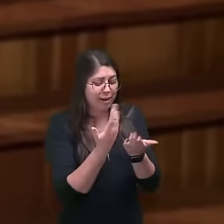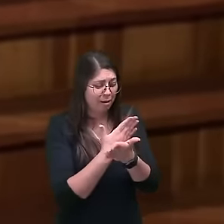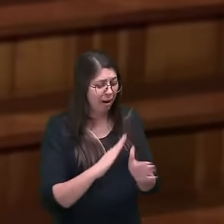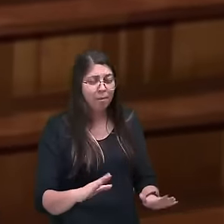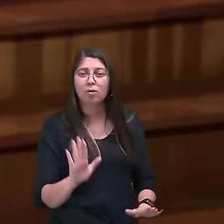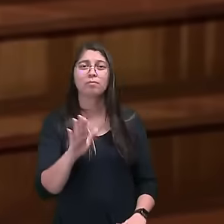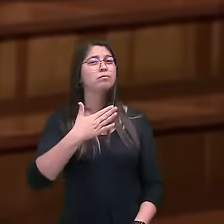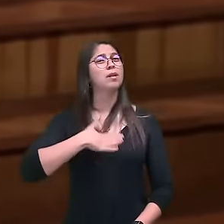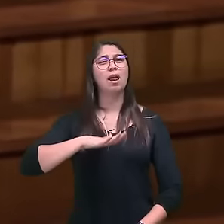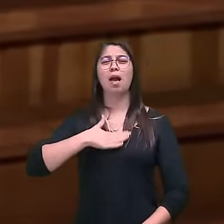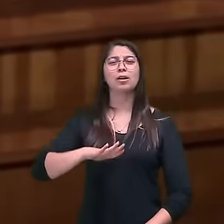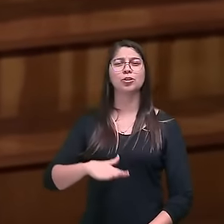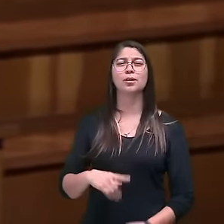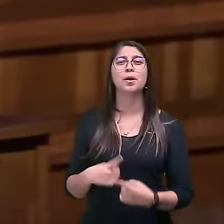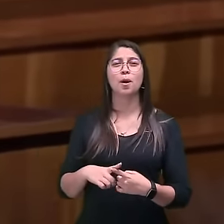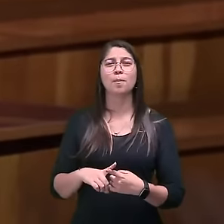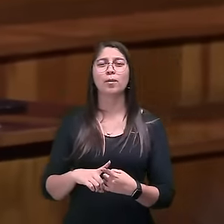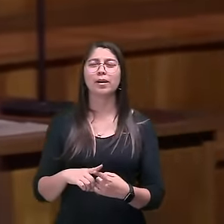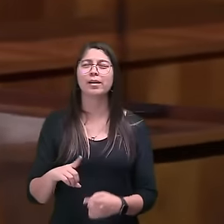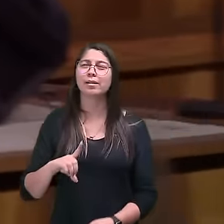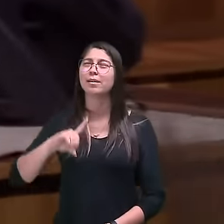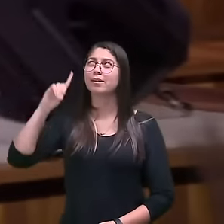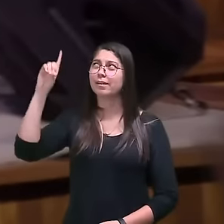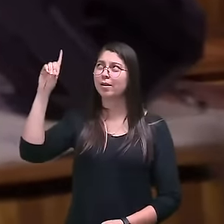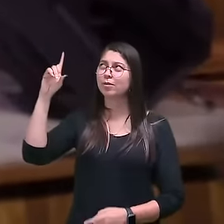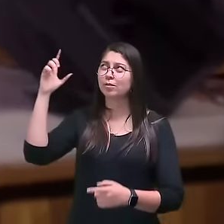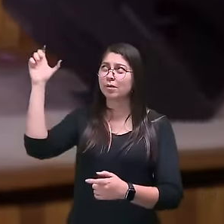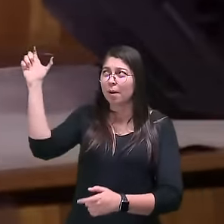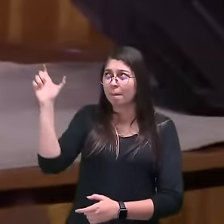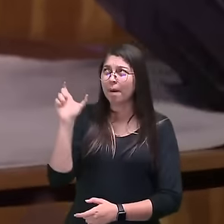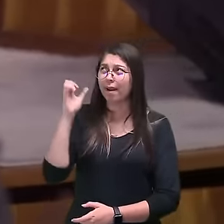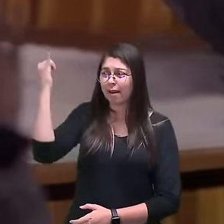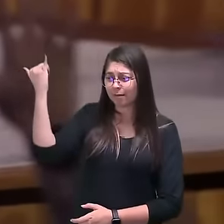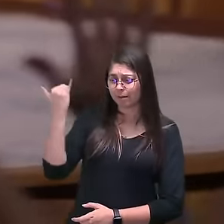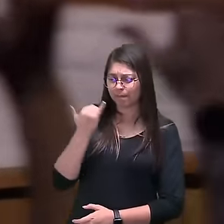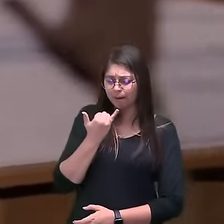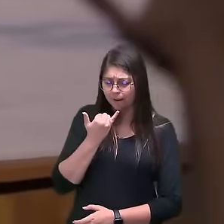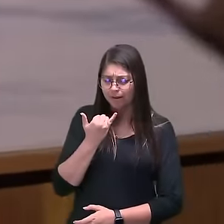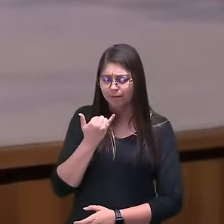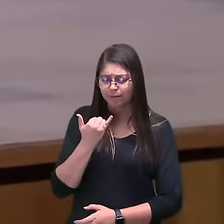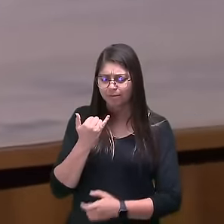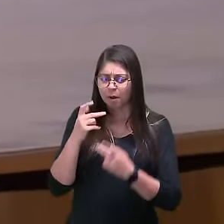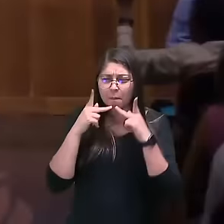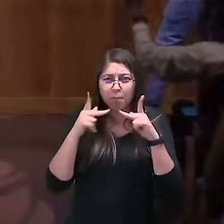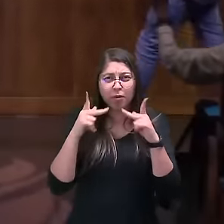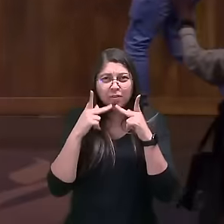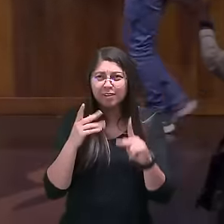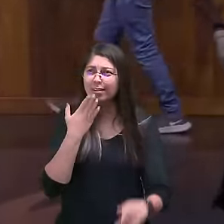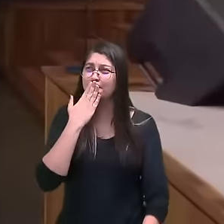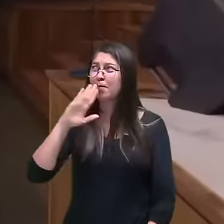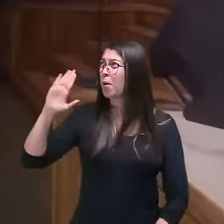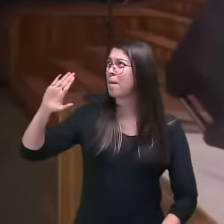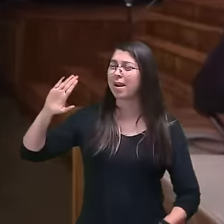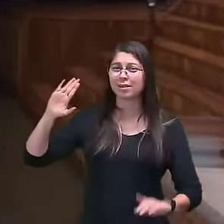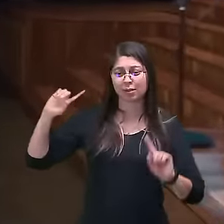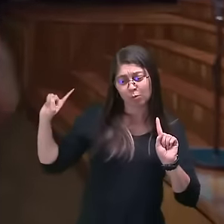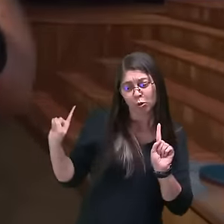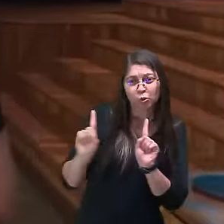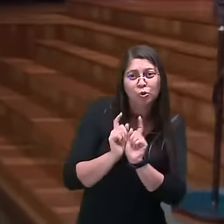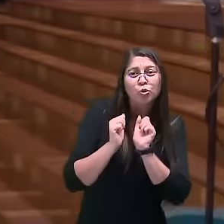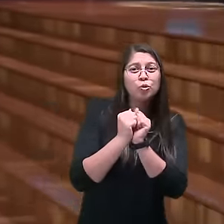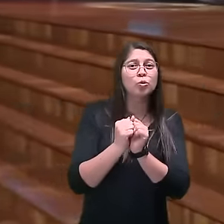Tengo una profecía andando perto. Tengo una palabra andando perto. Tengo una promesa andando perto. So que